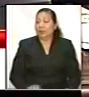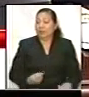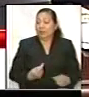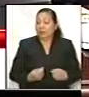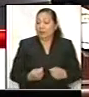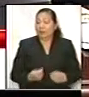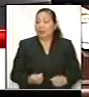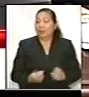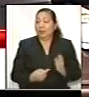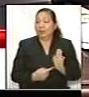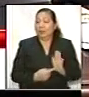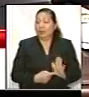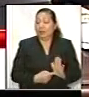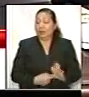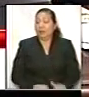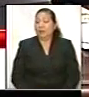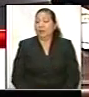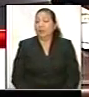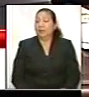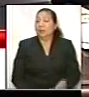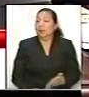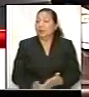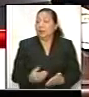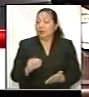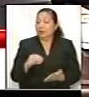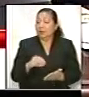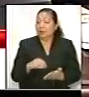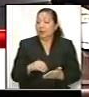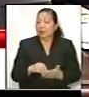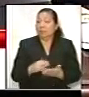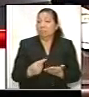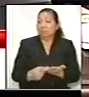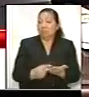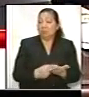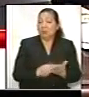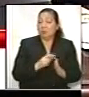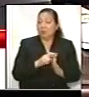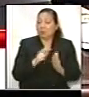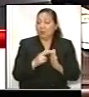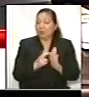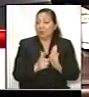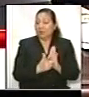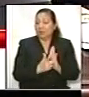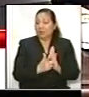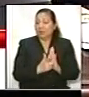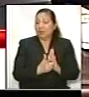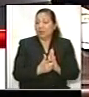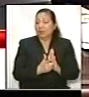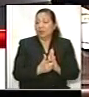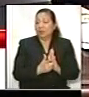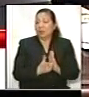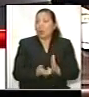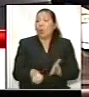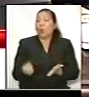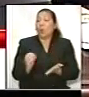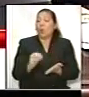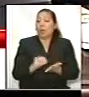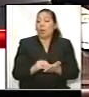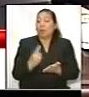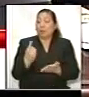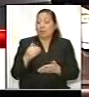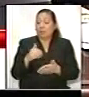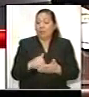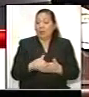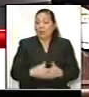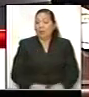Exterior han presentado un nuevo texto sustitutorio consensuado, los proyectos de ley tendrán que someterse nuevamente a primera